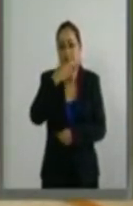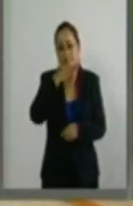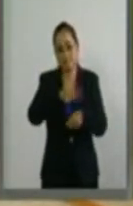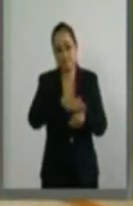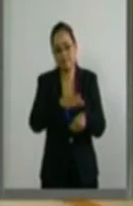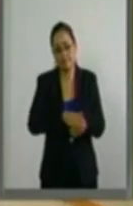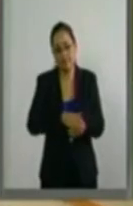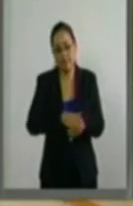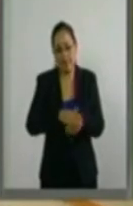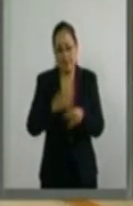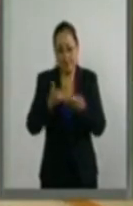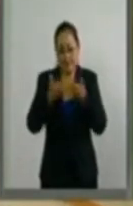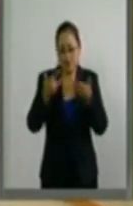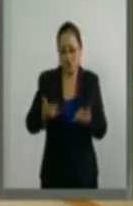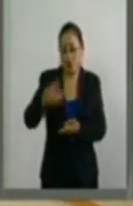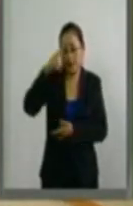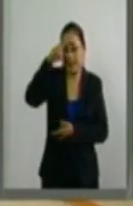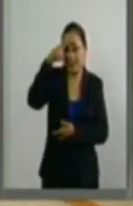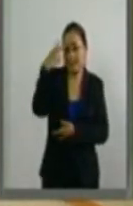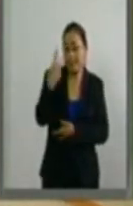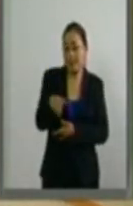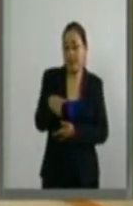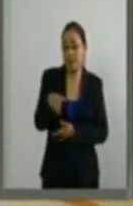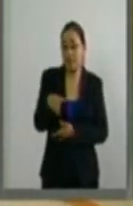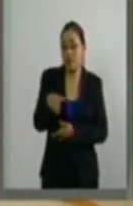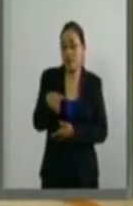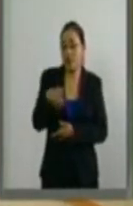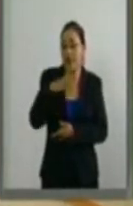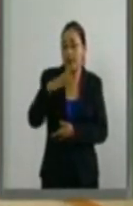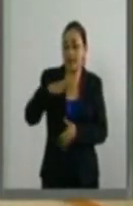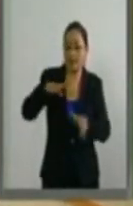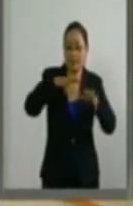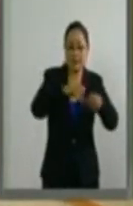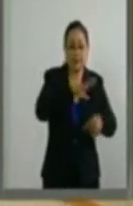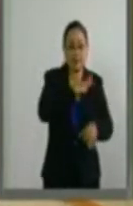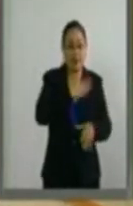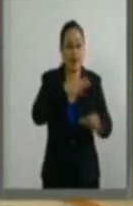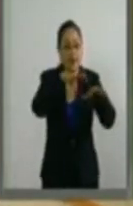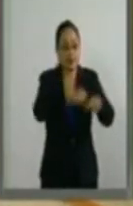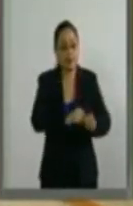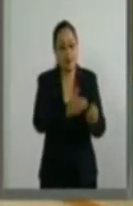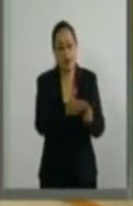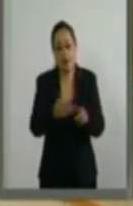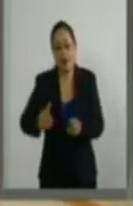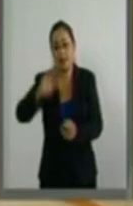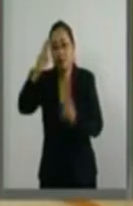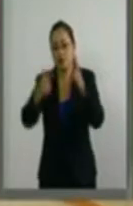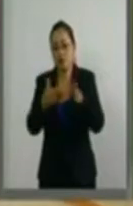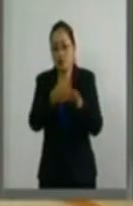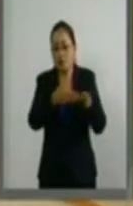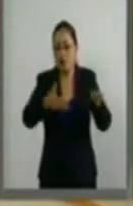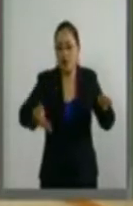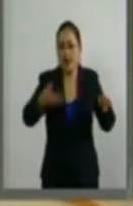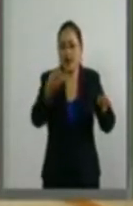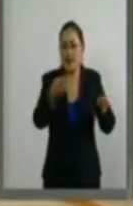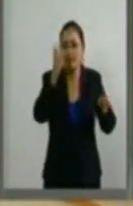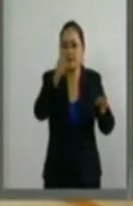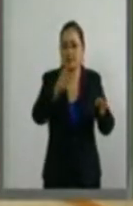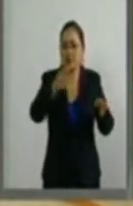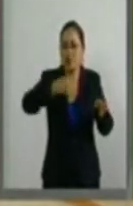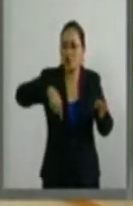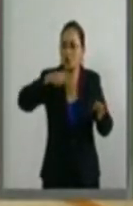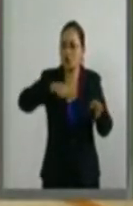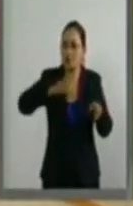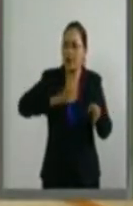toda la historia de México, desde la conquista hasta la revolución, puede verse como una búsqueda de